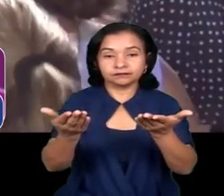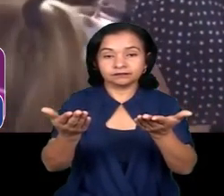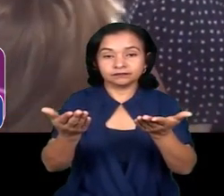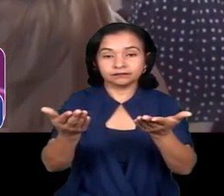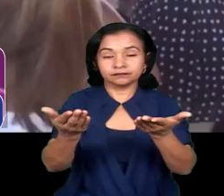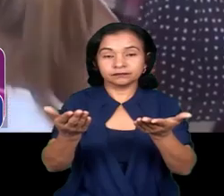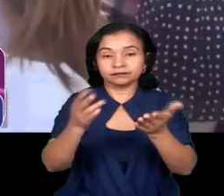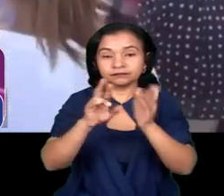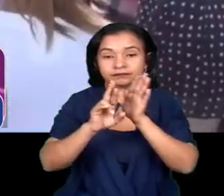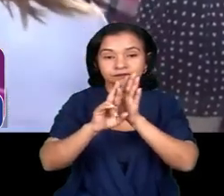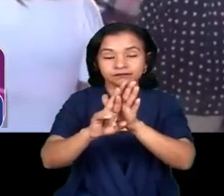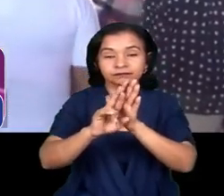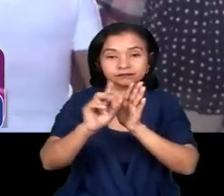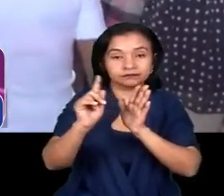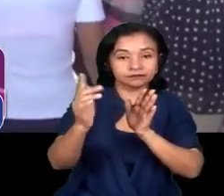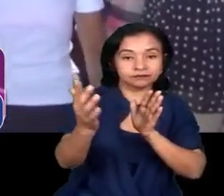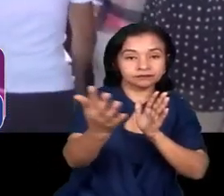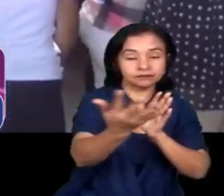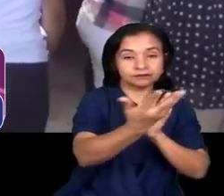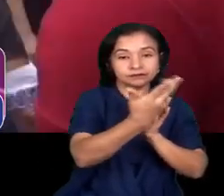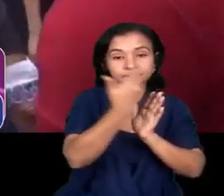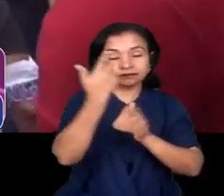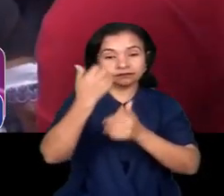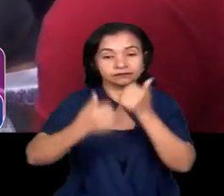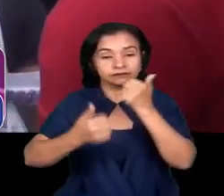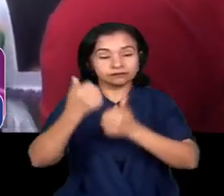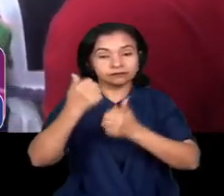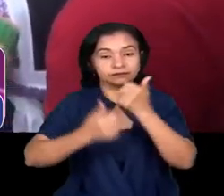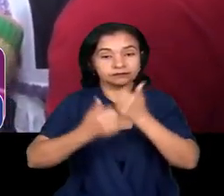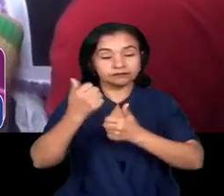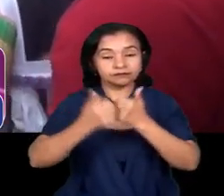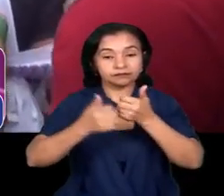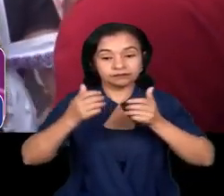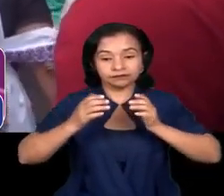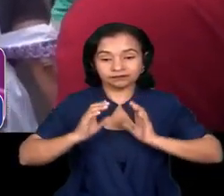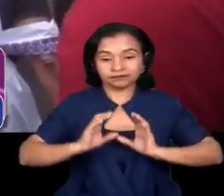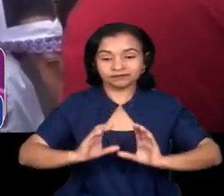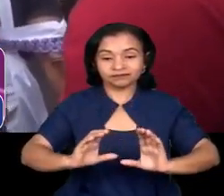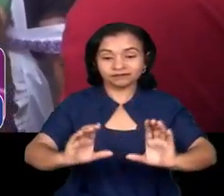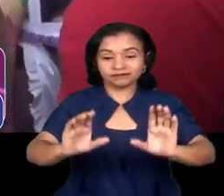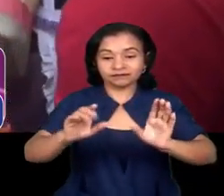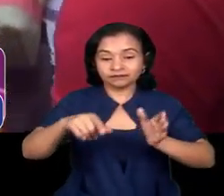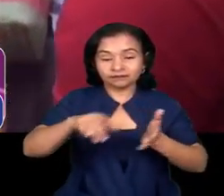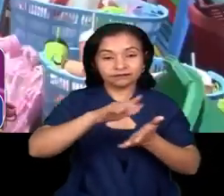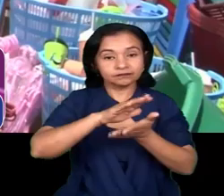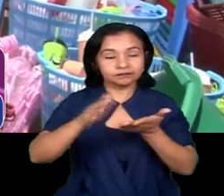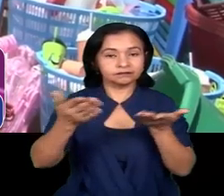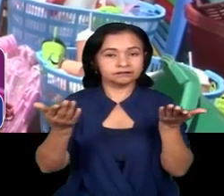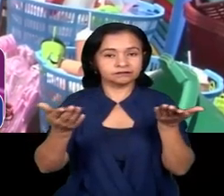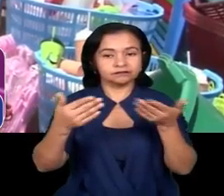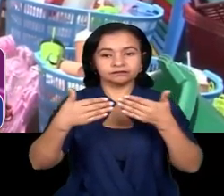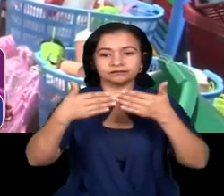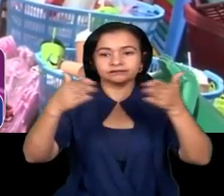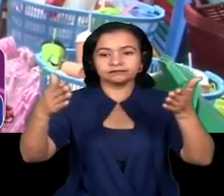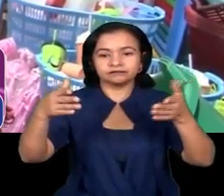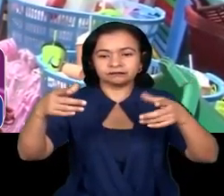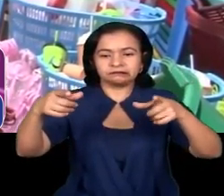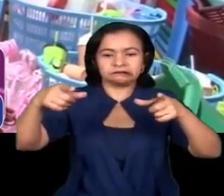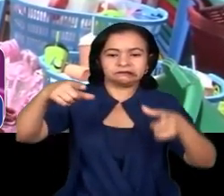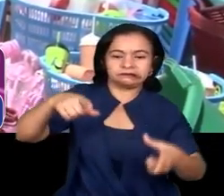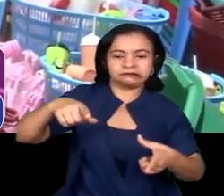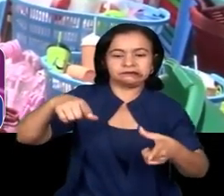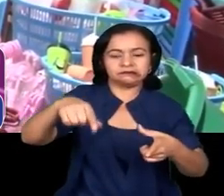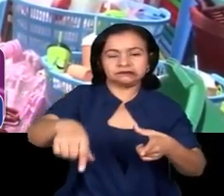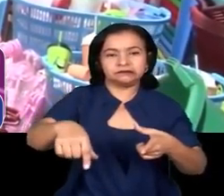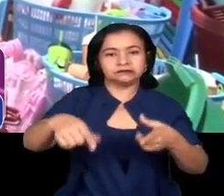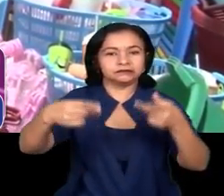en darle respuesta a todo el problema de las calles, cómo están, porque nada me sirve abrir si tengo un gran hoyo pero